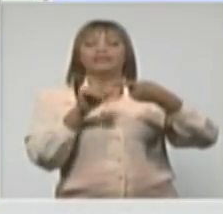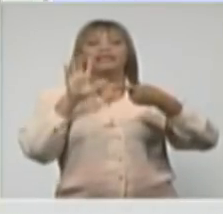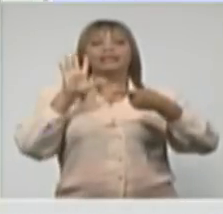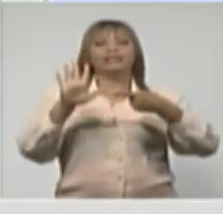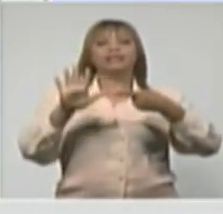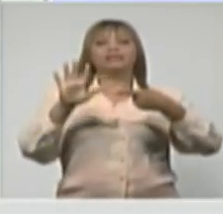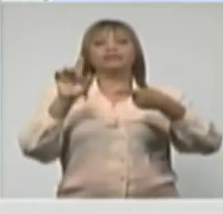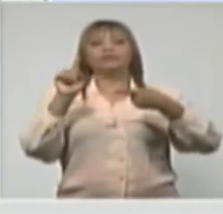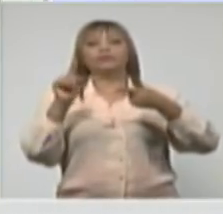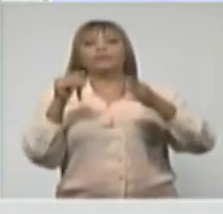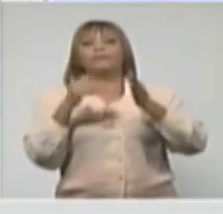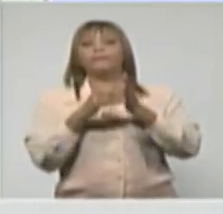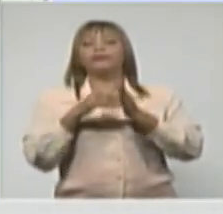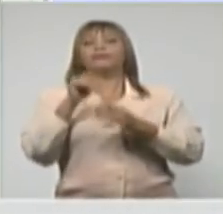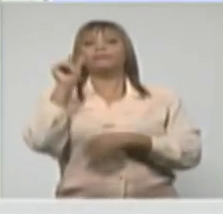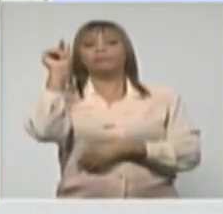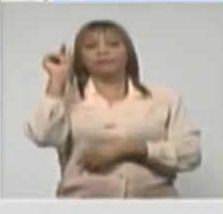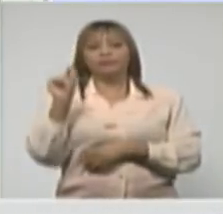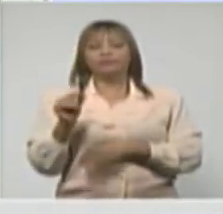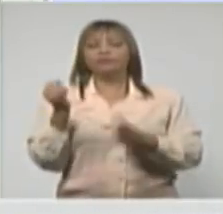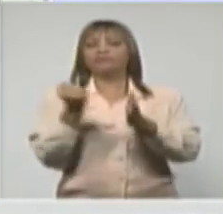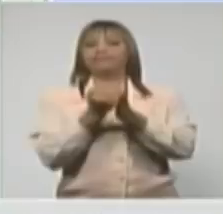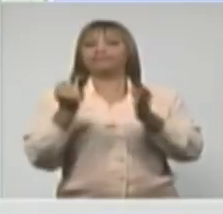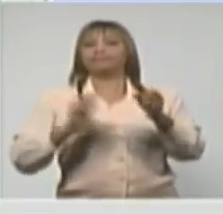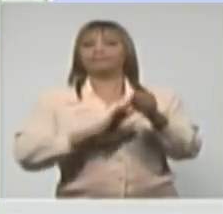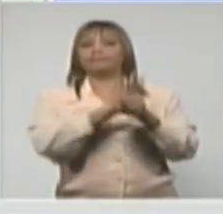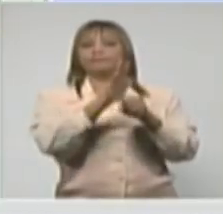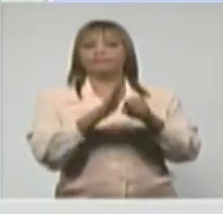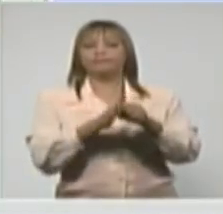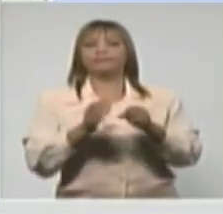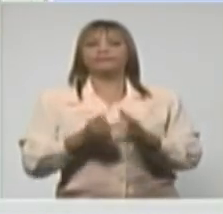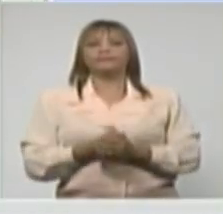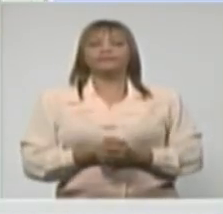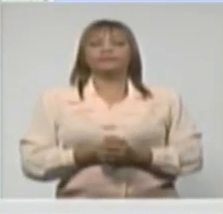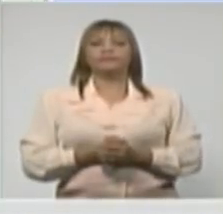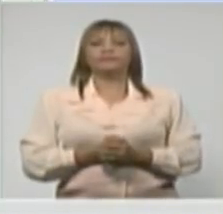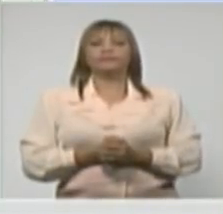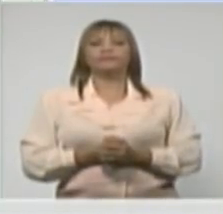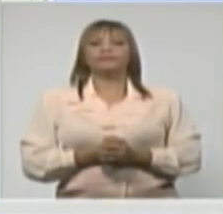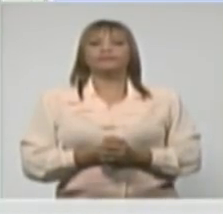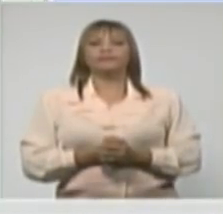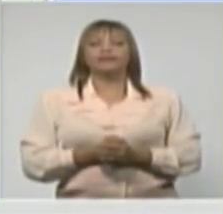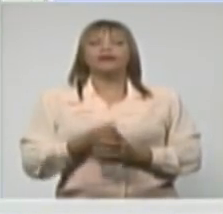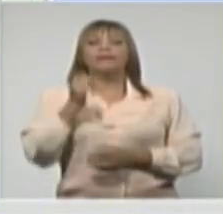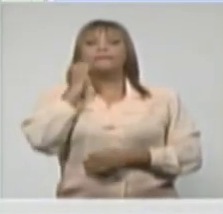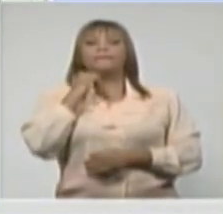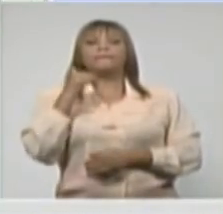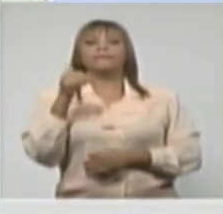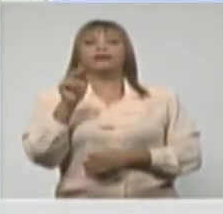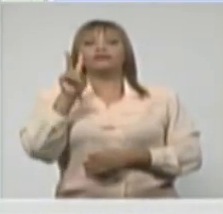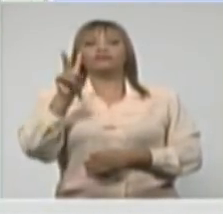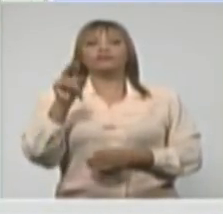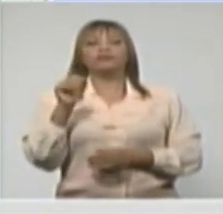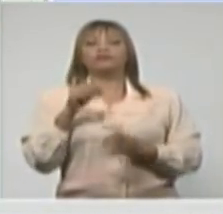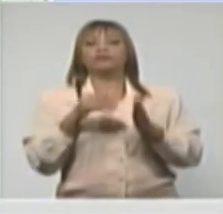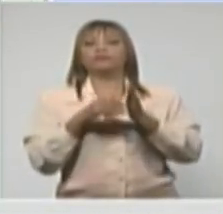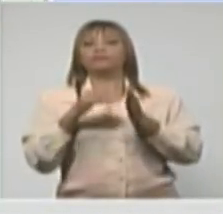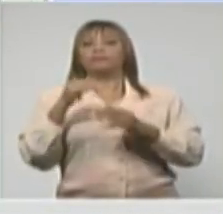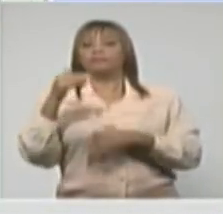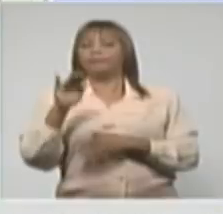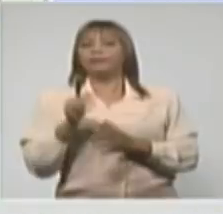7.501.000 personas diagnosticadas y más de 210.000, casi